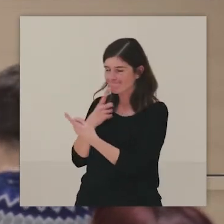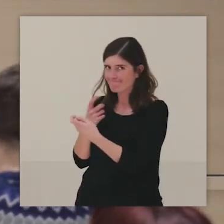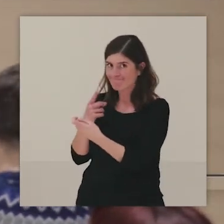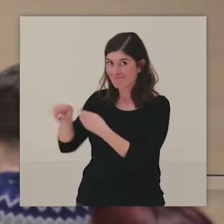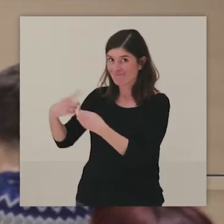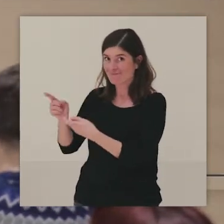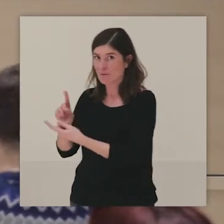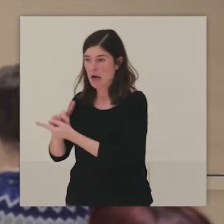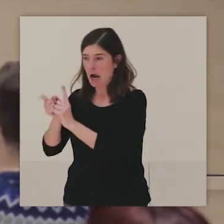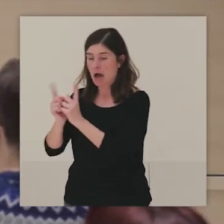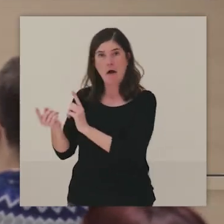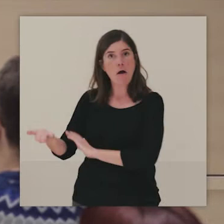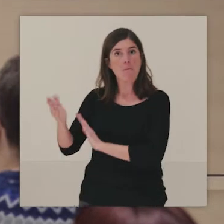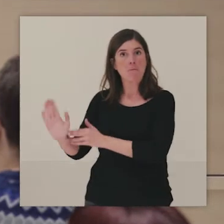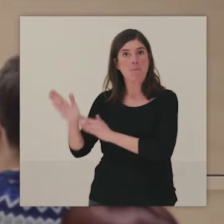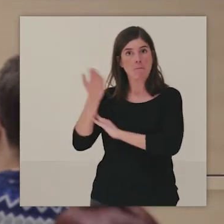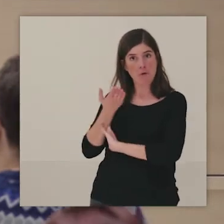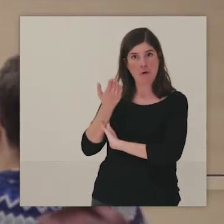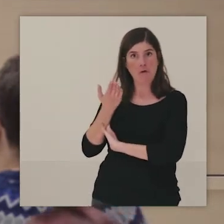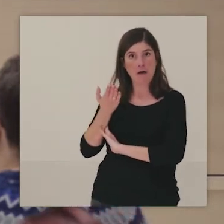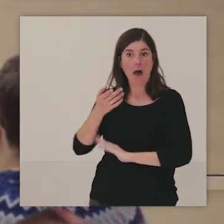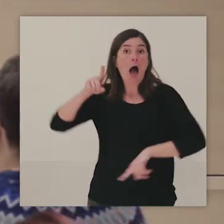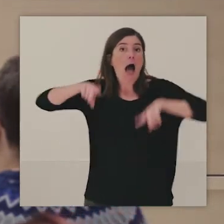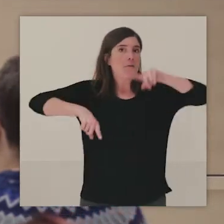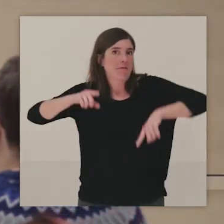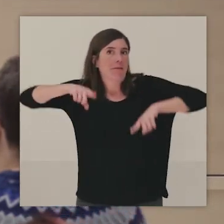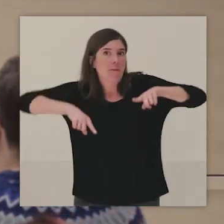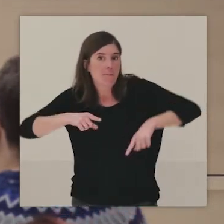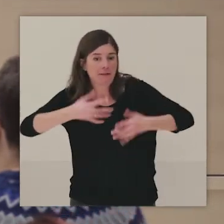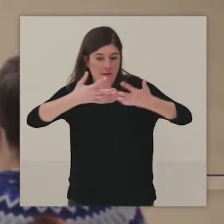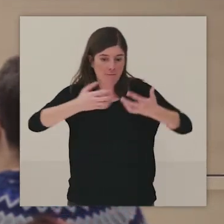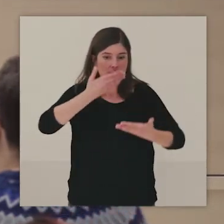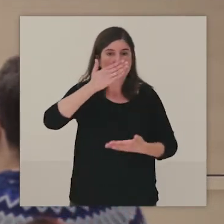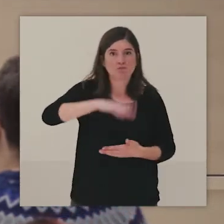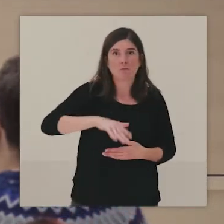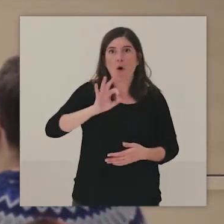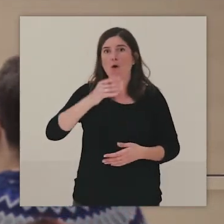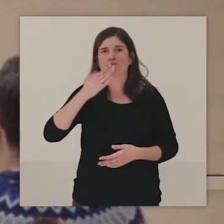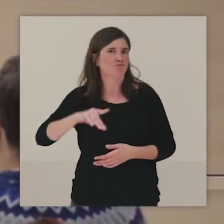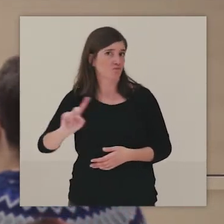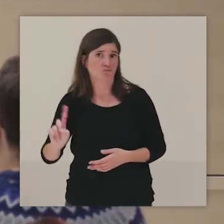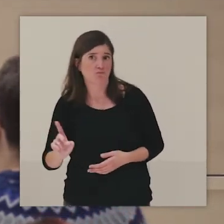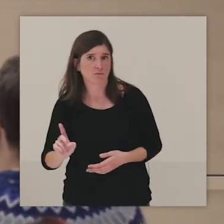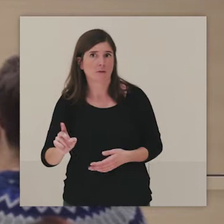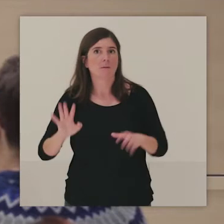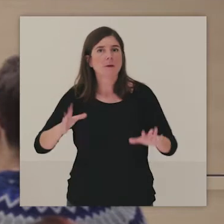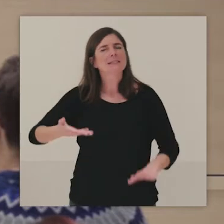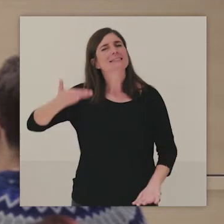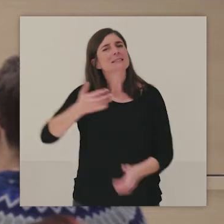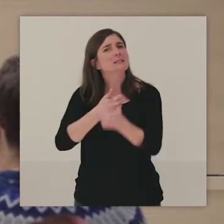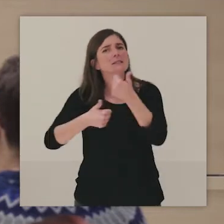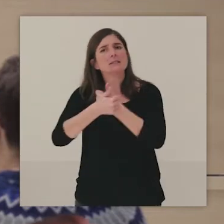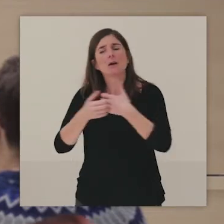adaptado adecuadamente, tampoco hay que tratarlo mucho más. Pero siempre es necesario ese paso, contar con los usuarios.